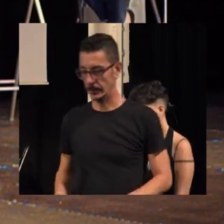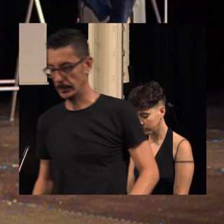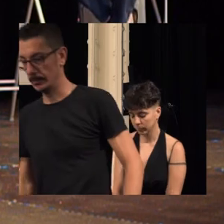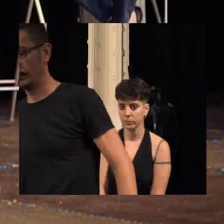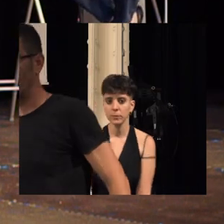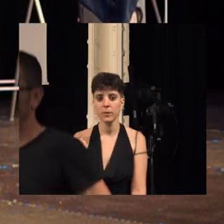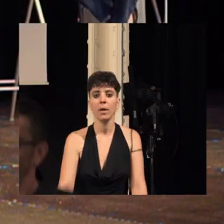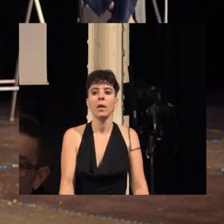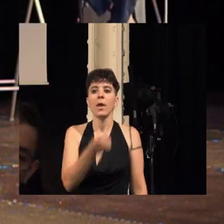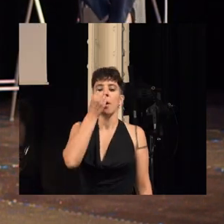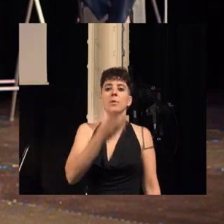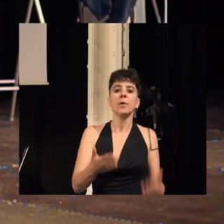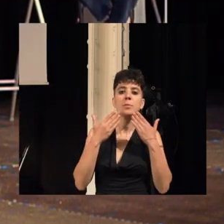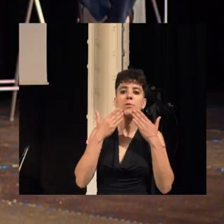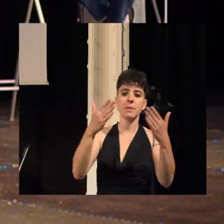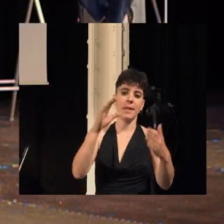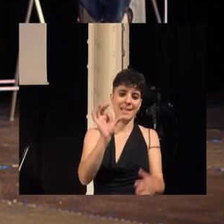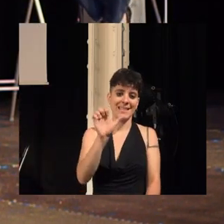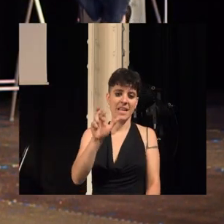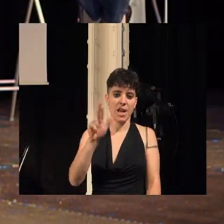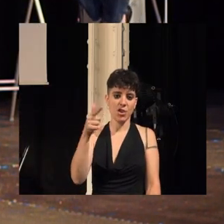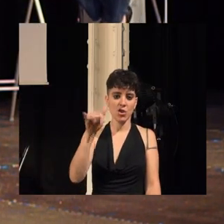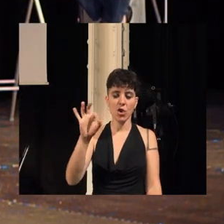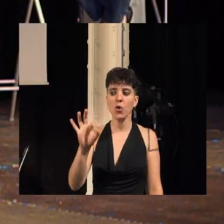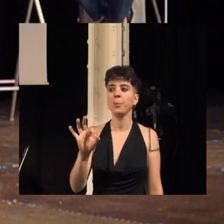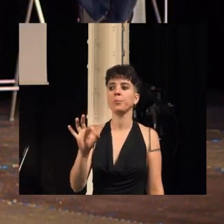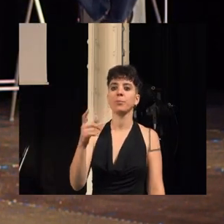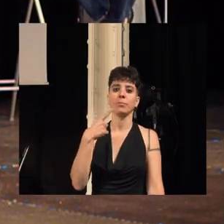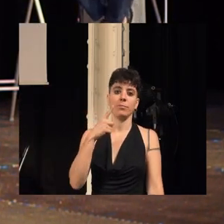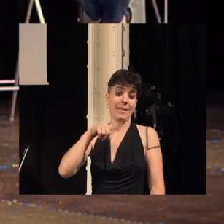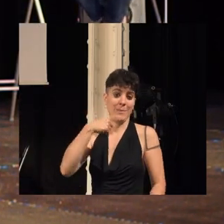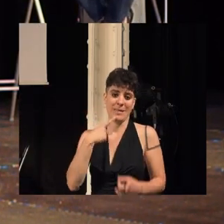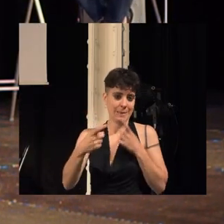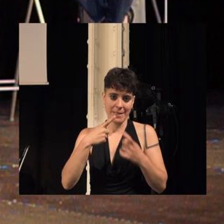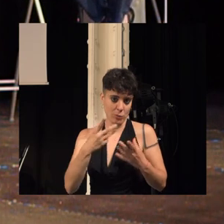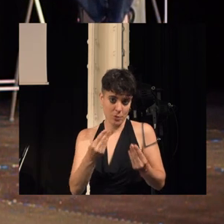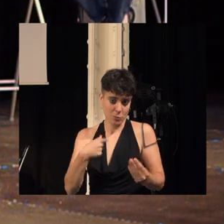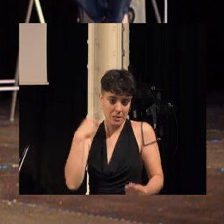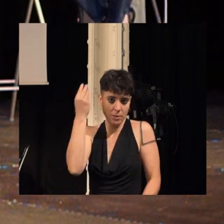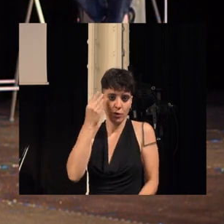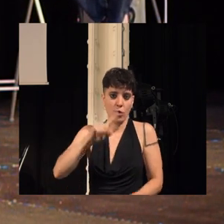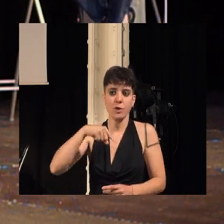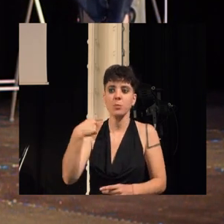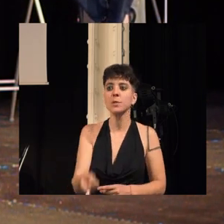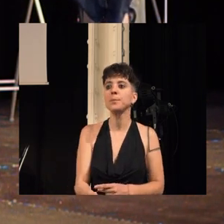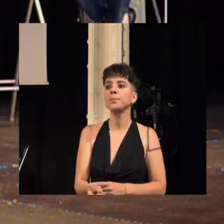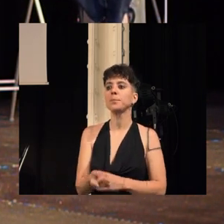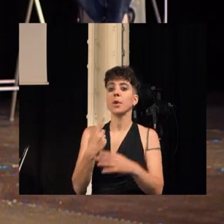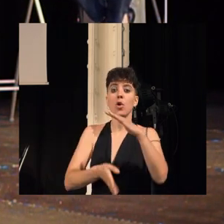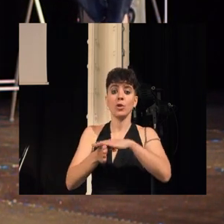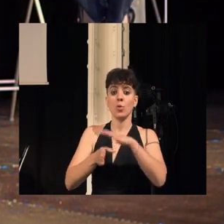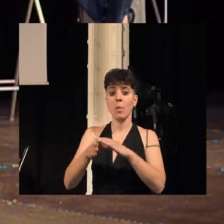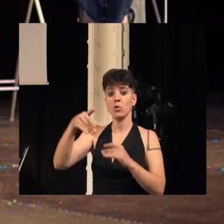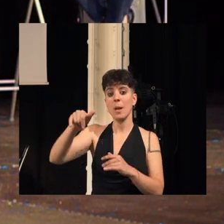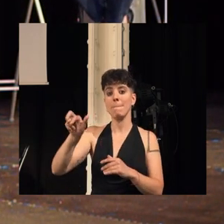Muy bien, muchísimas gracias, Sergio. Bueno, habrá muchas preguntas, yo creo, después. Seguimos con Miriam, seguimos